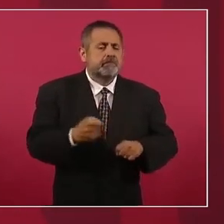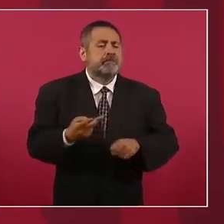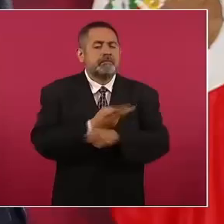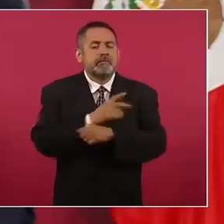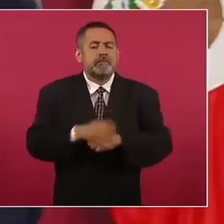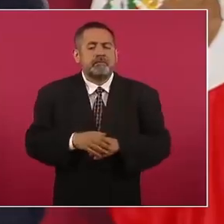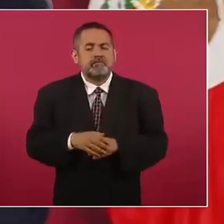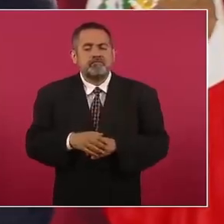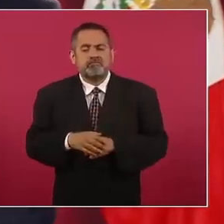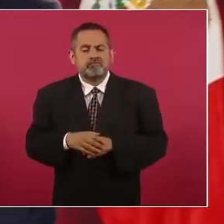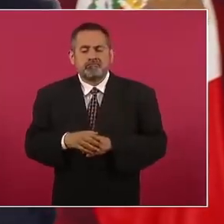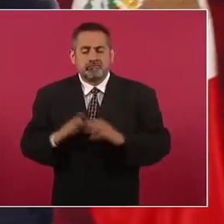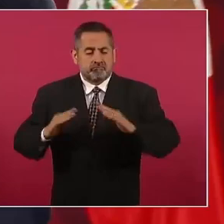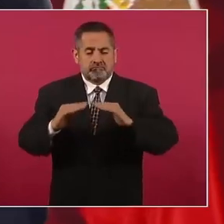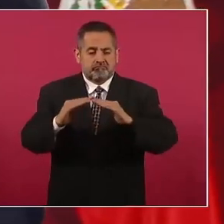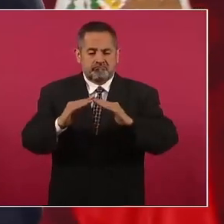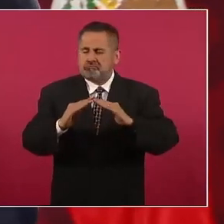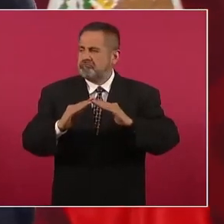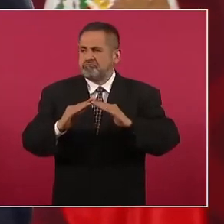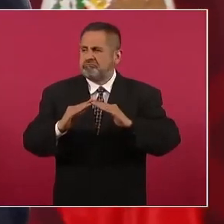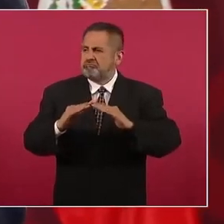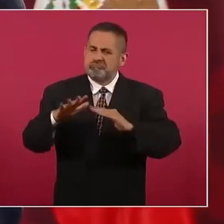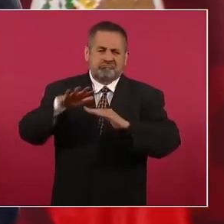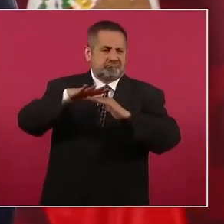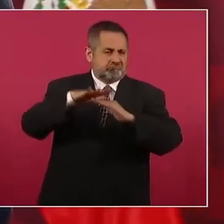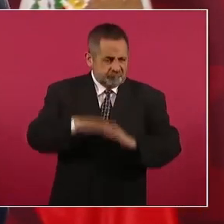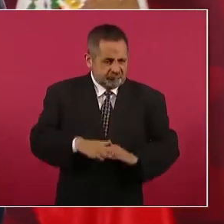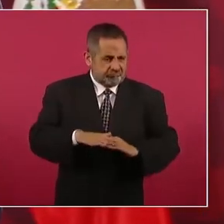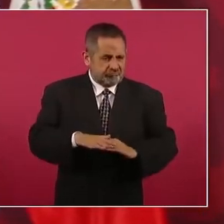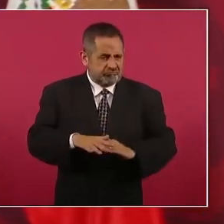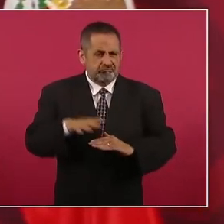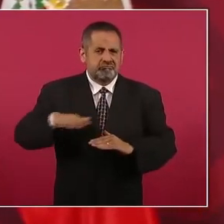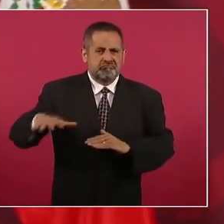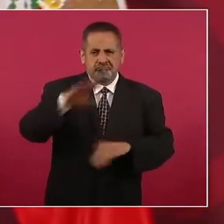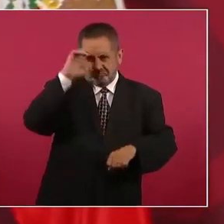se impone una cultura